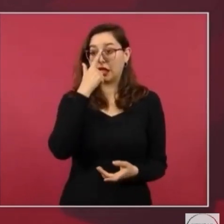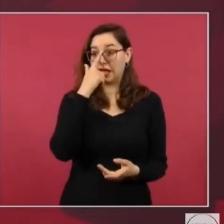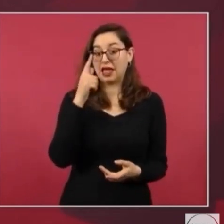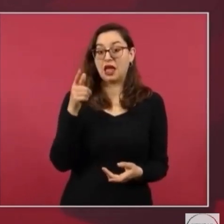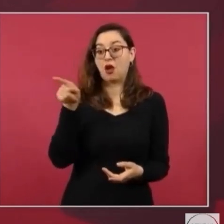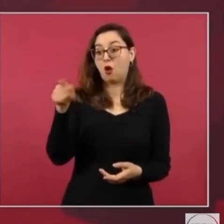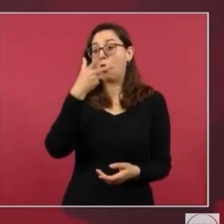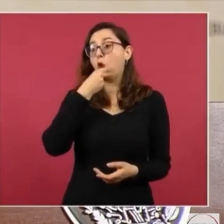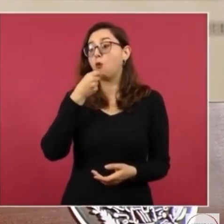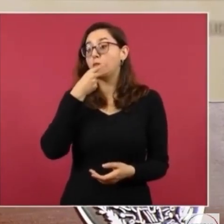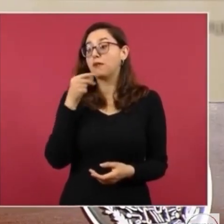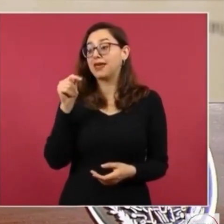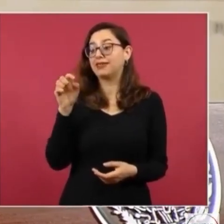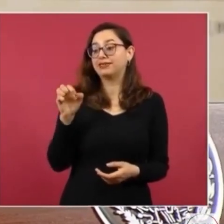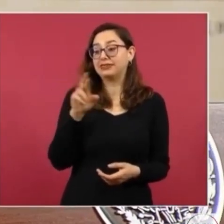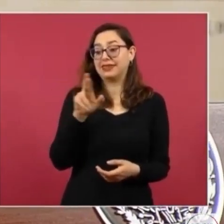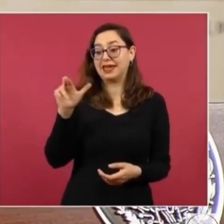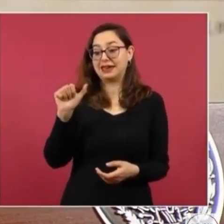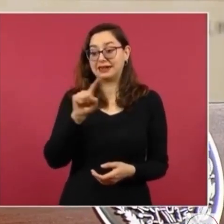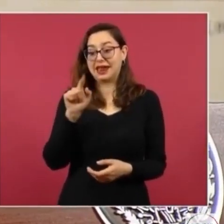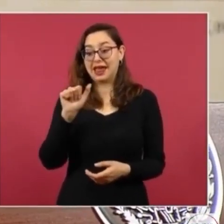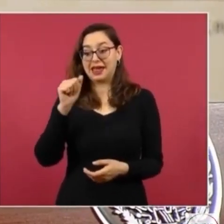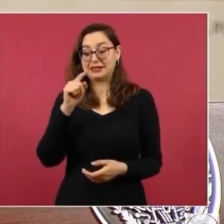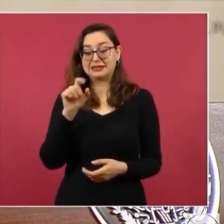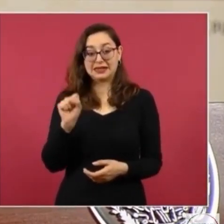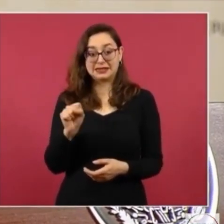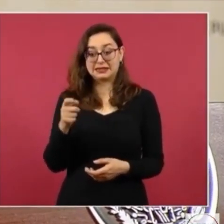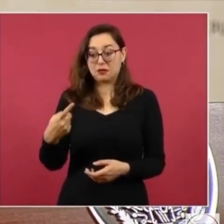era de Terrazas?